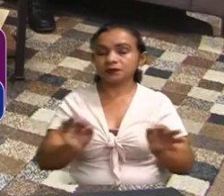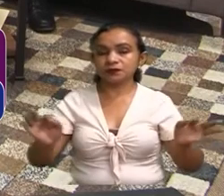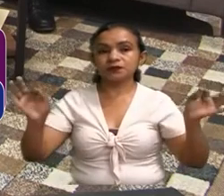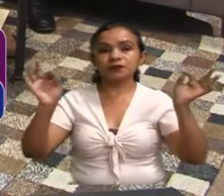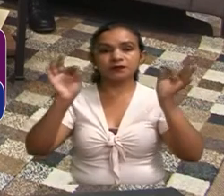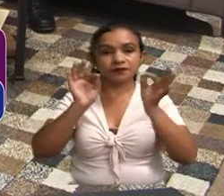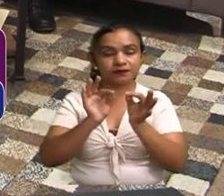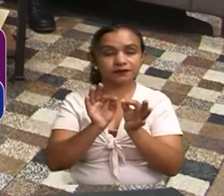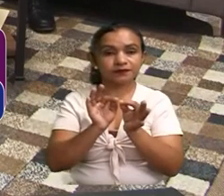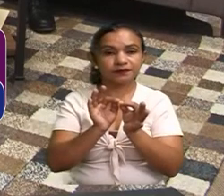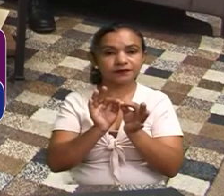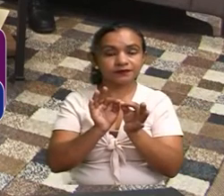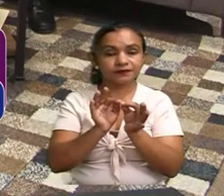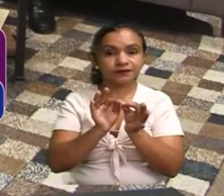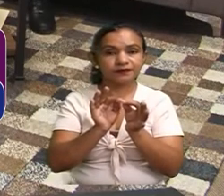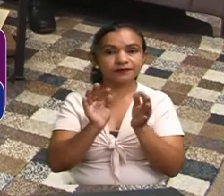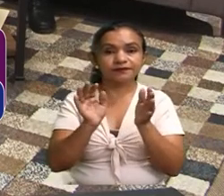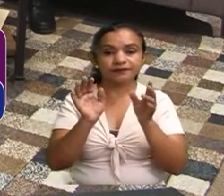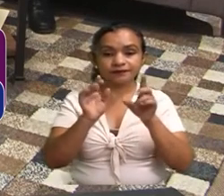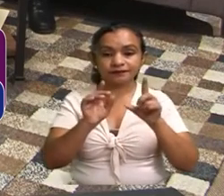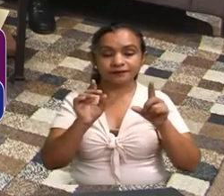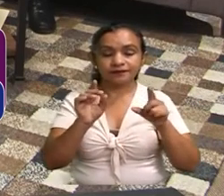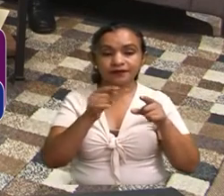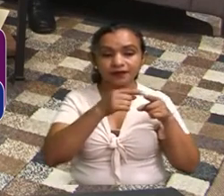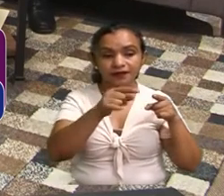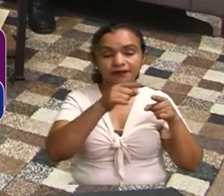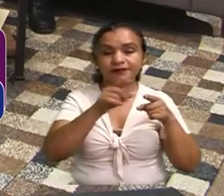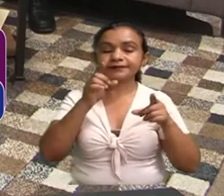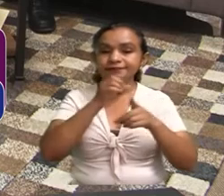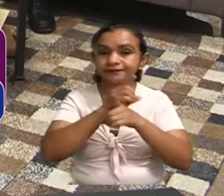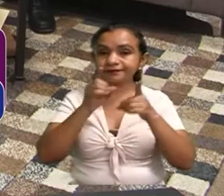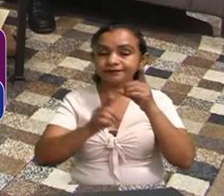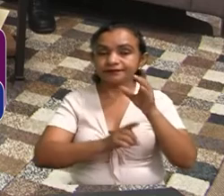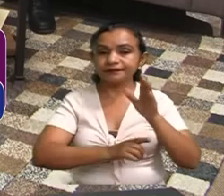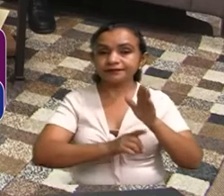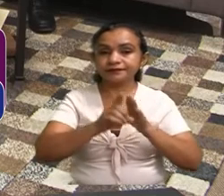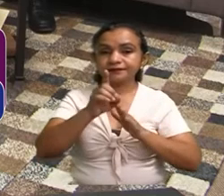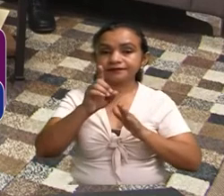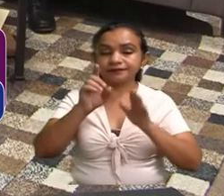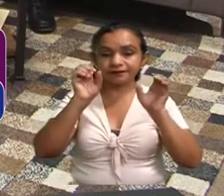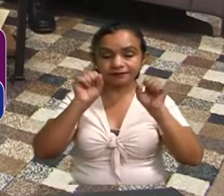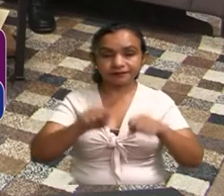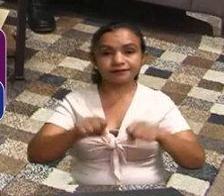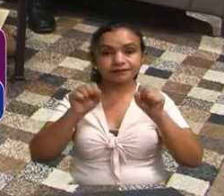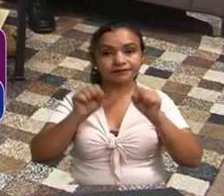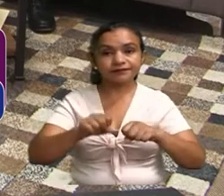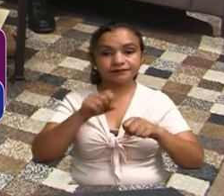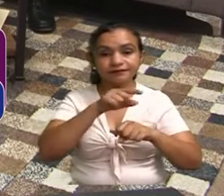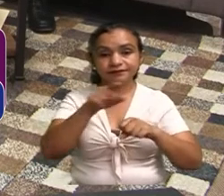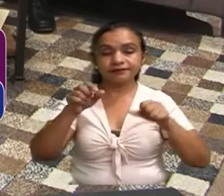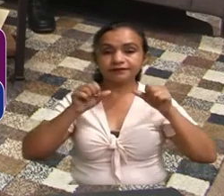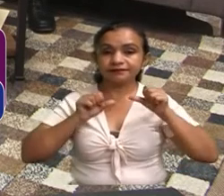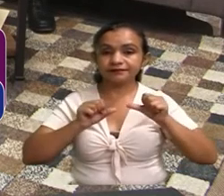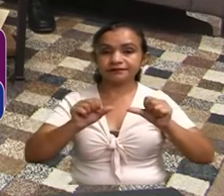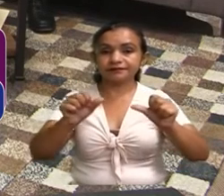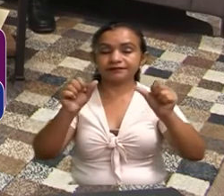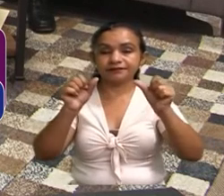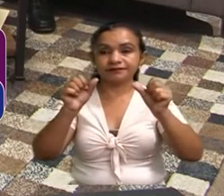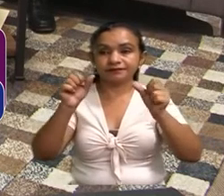Entonces es en la localidad donde nosotros debemos desarrollar capacidades para que esto siga así y que